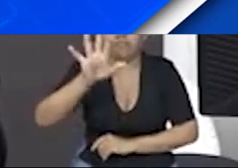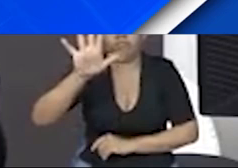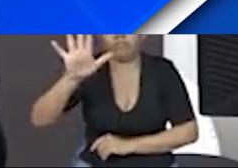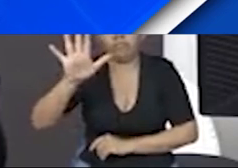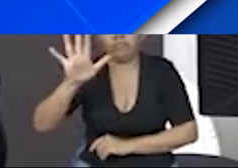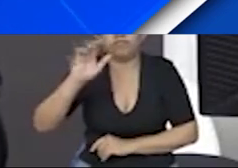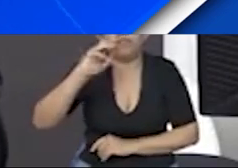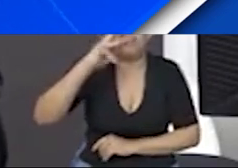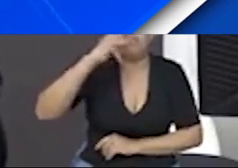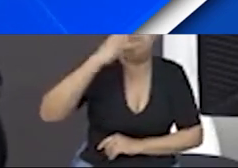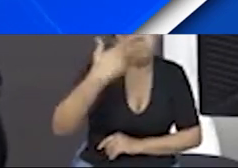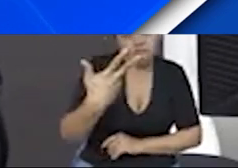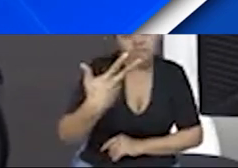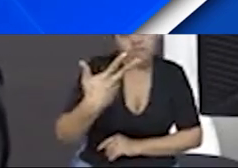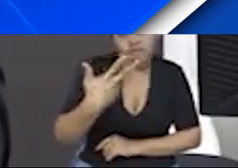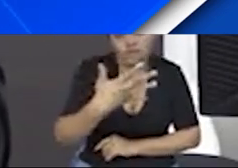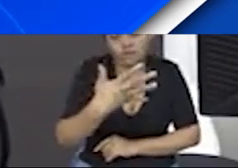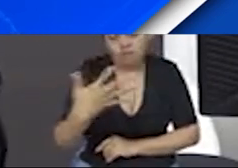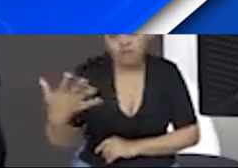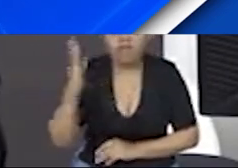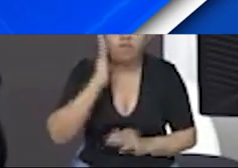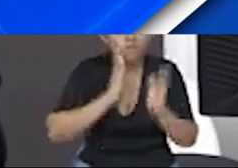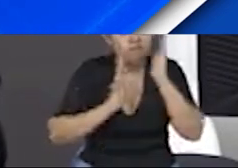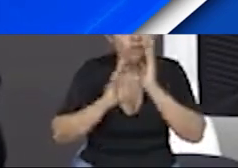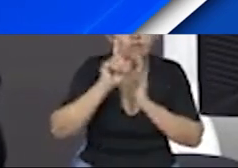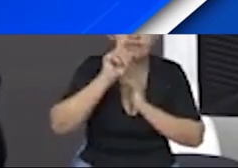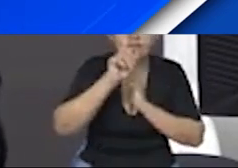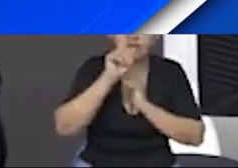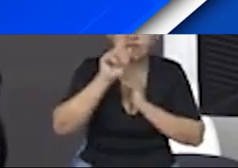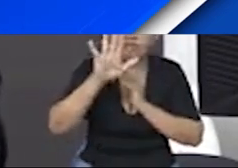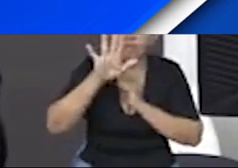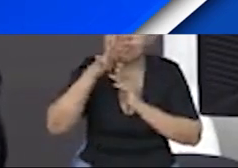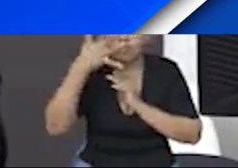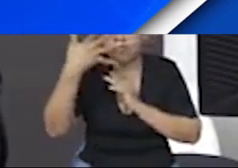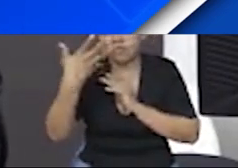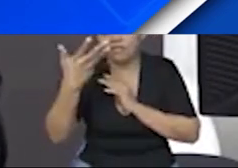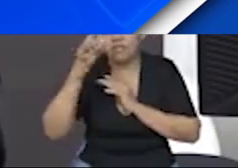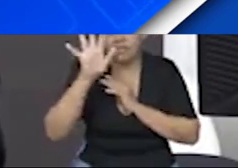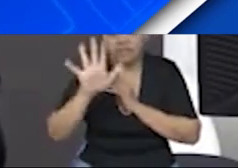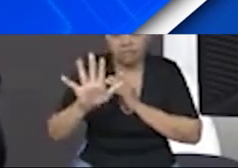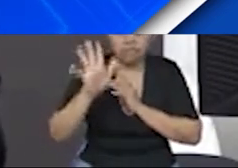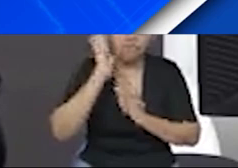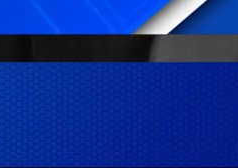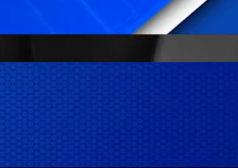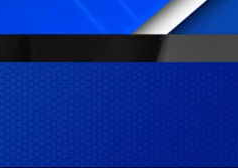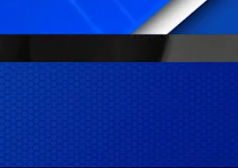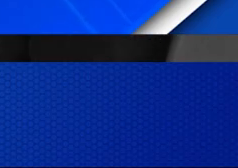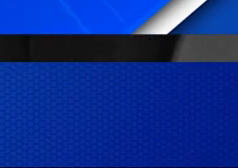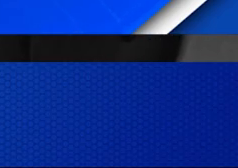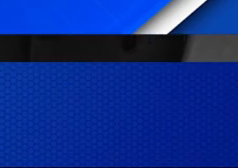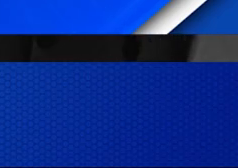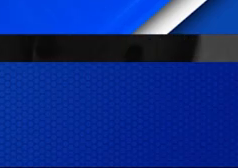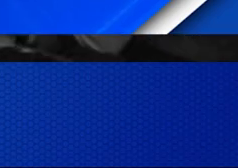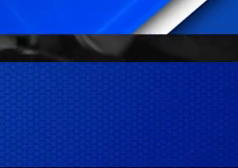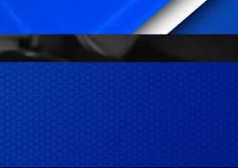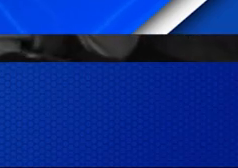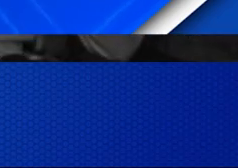6 de agosto de 1945 y el día 9 de agosto del mismo año. La misma fecha, el 9 de agosto, el mismo mes.